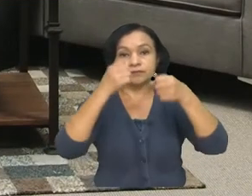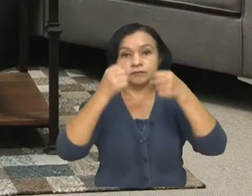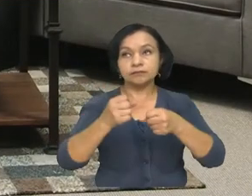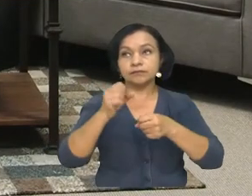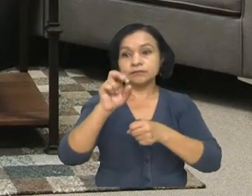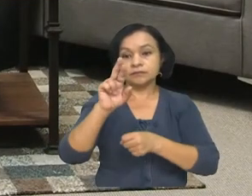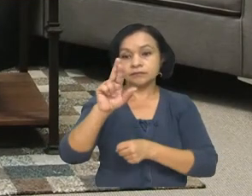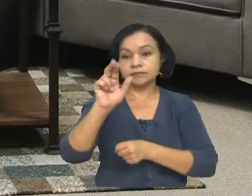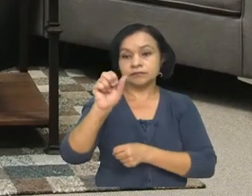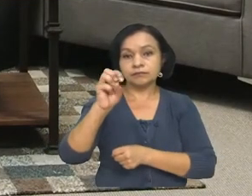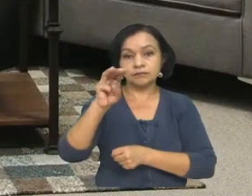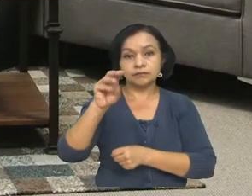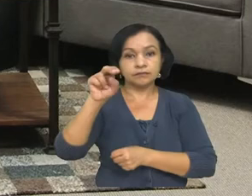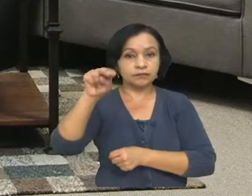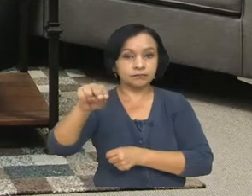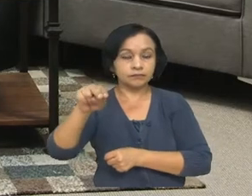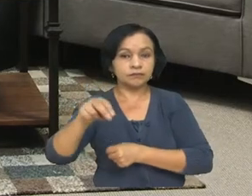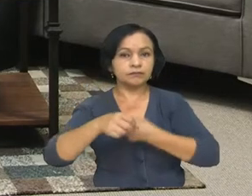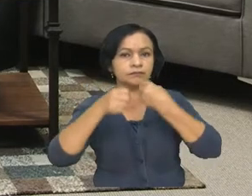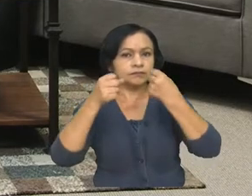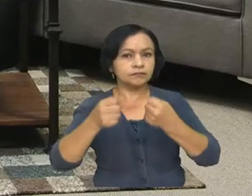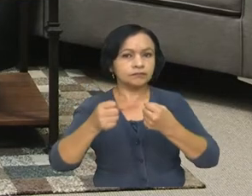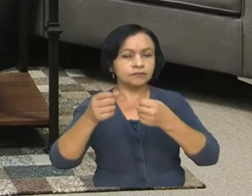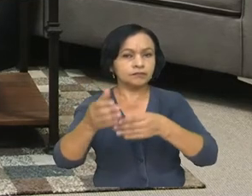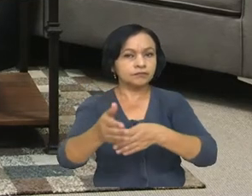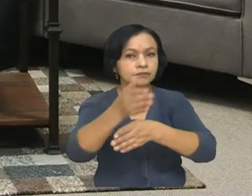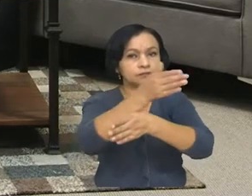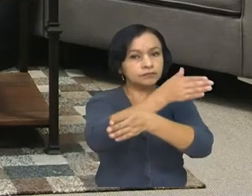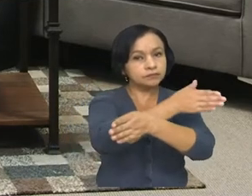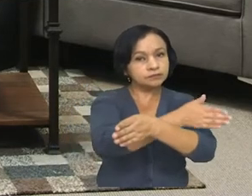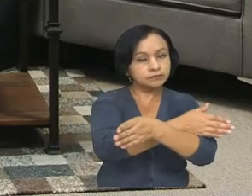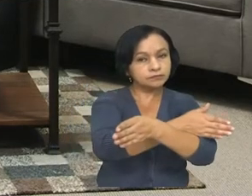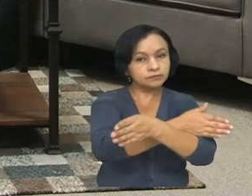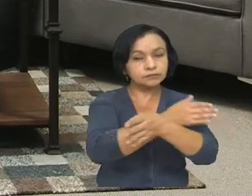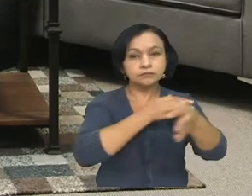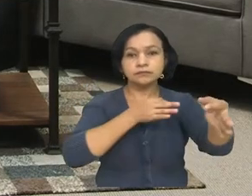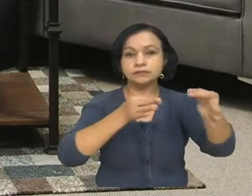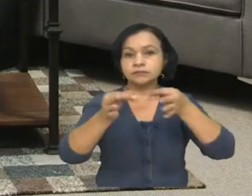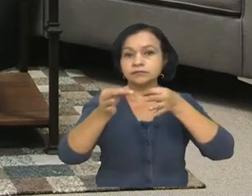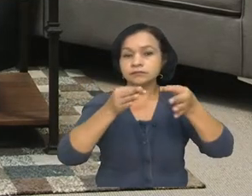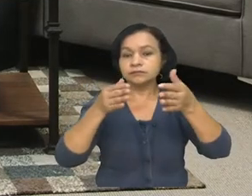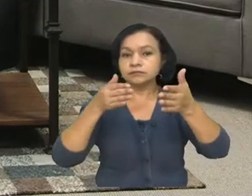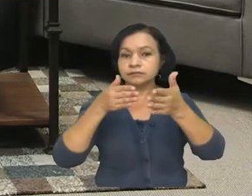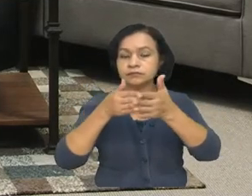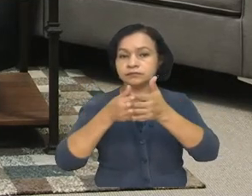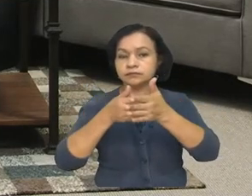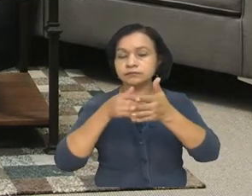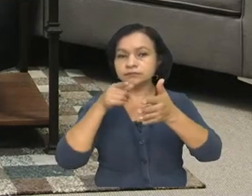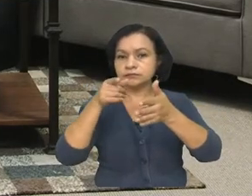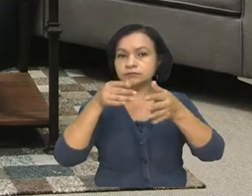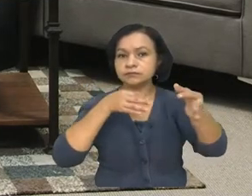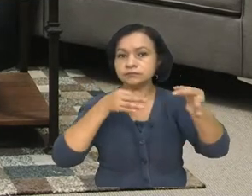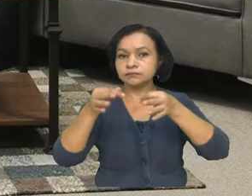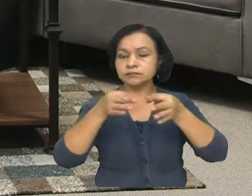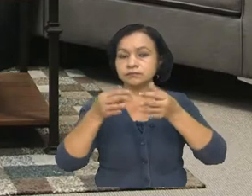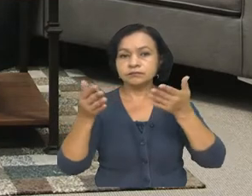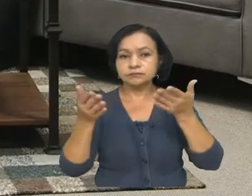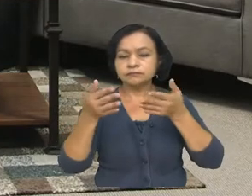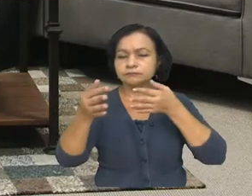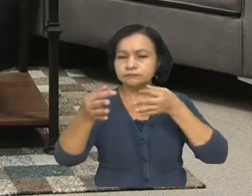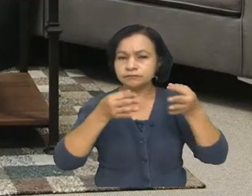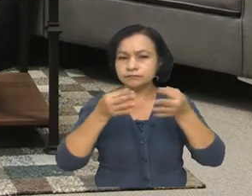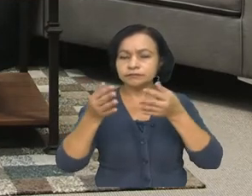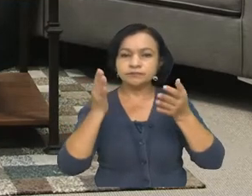Ramón Rodríguez. Compañero, antes de hacer la pausa, usted nos relataba a detalle